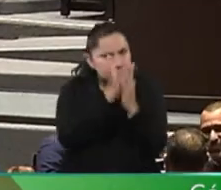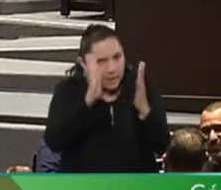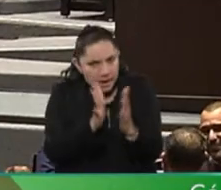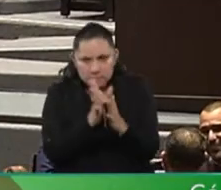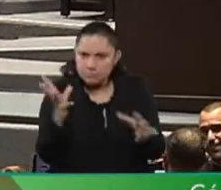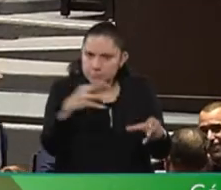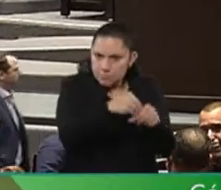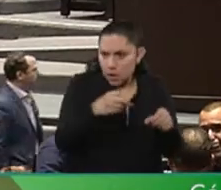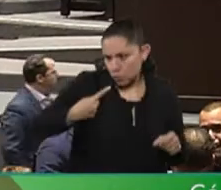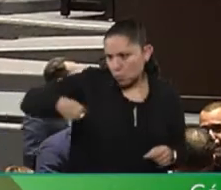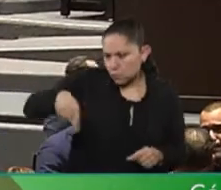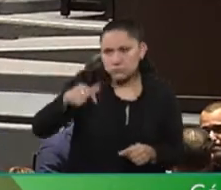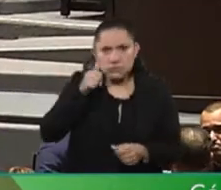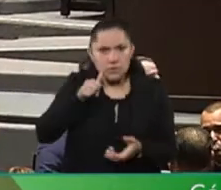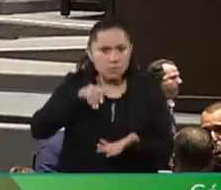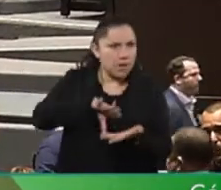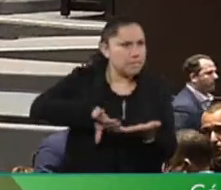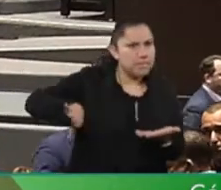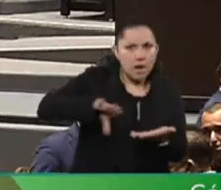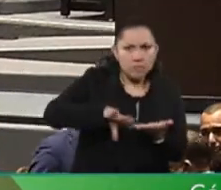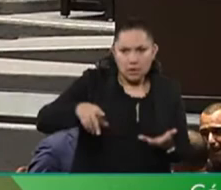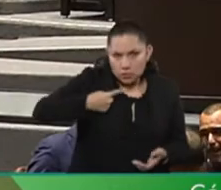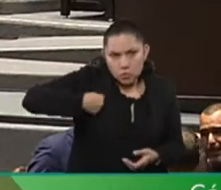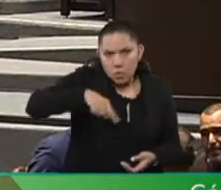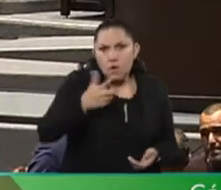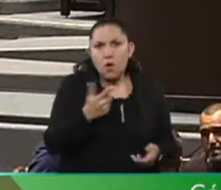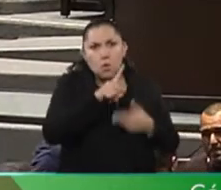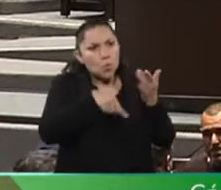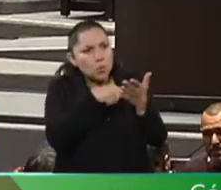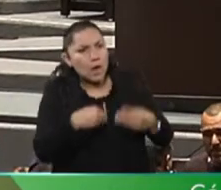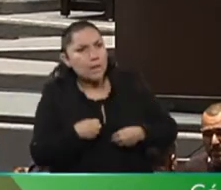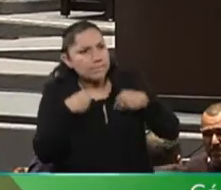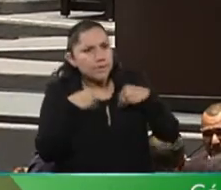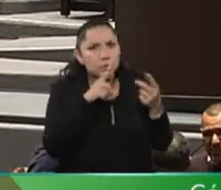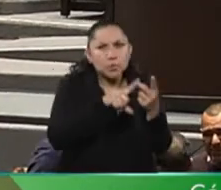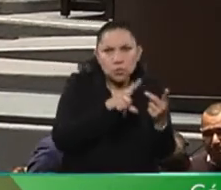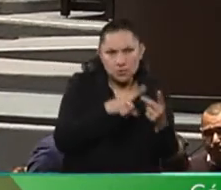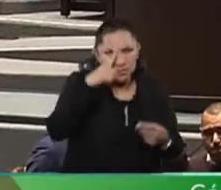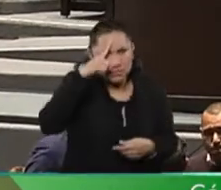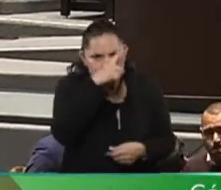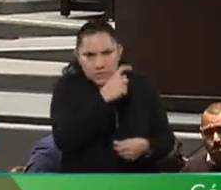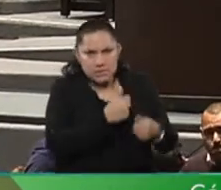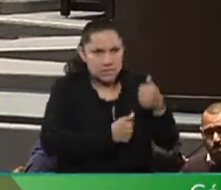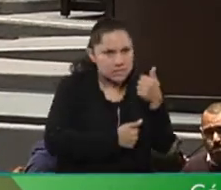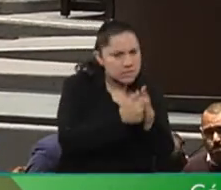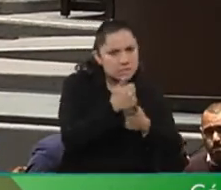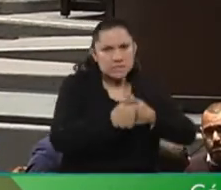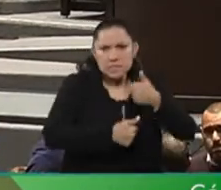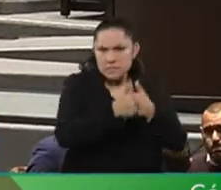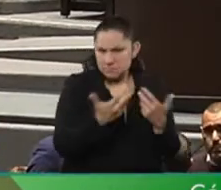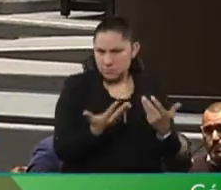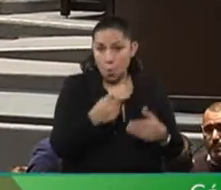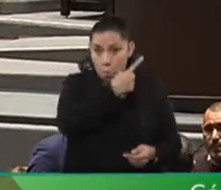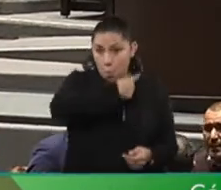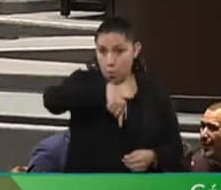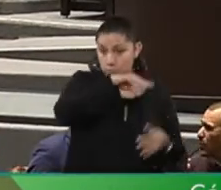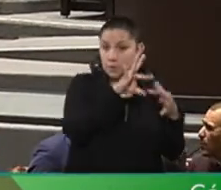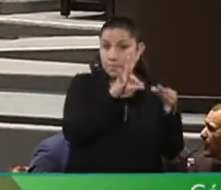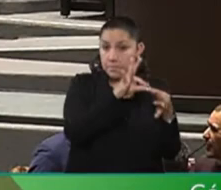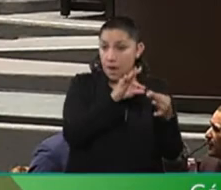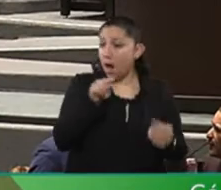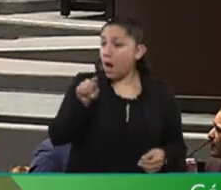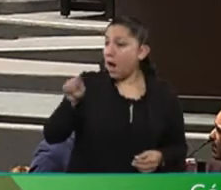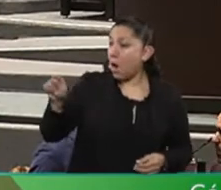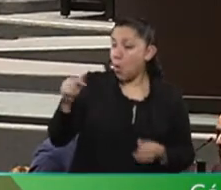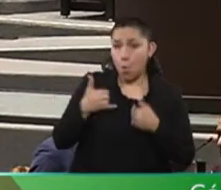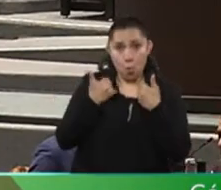inmueble para tener acceso a una vivienda si de verdad les interesan los jóvenes ya no nos digan que somos el futuro